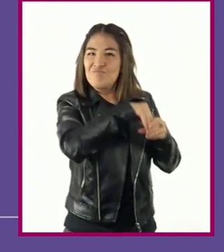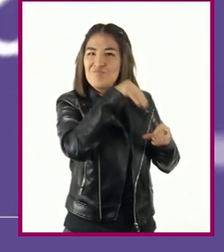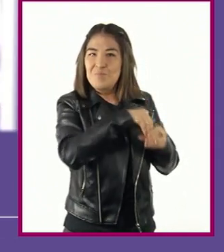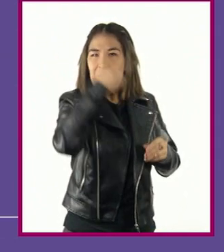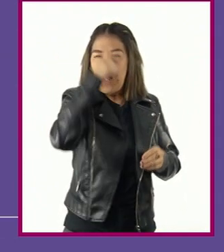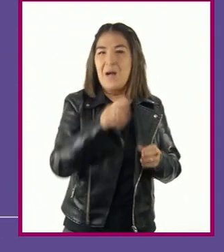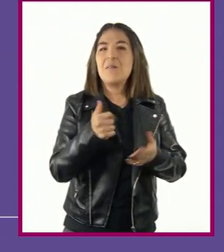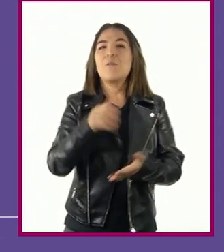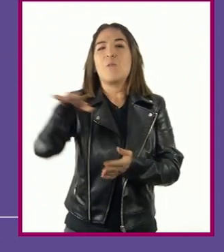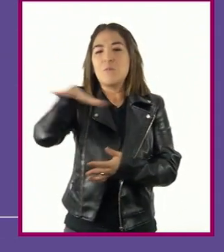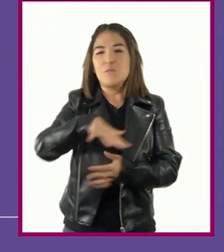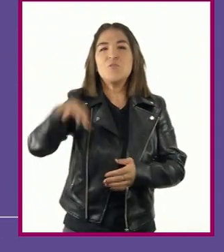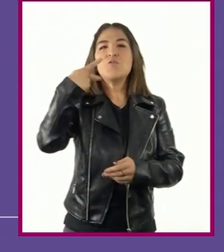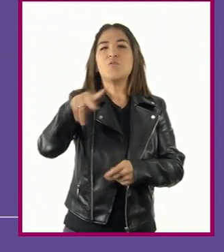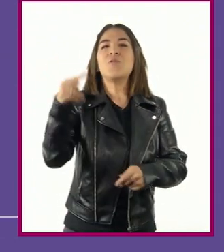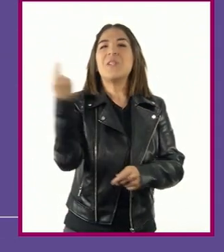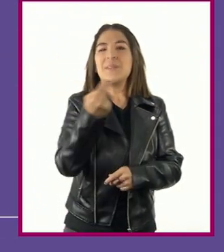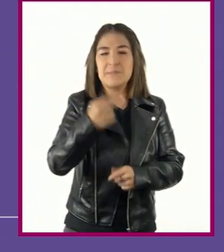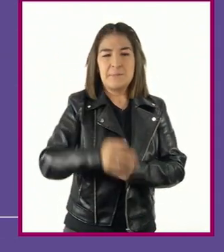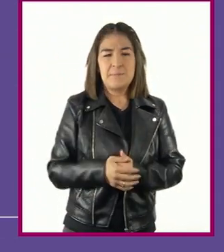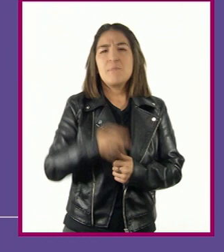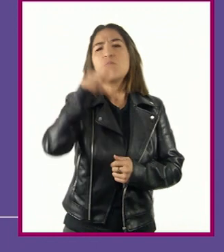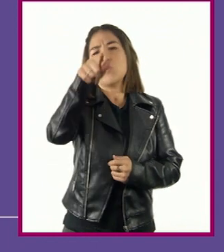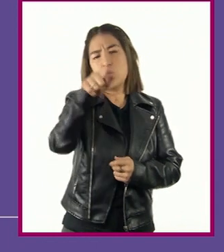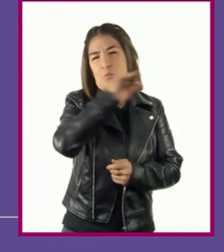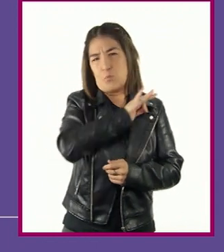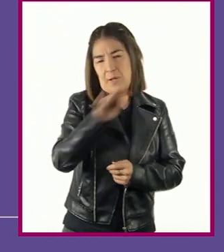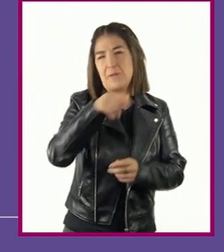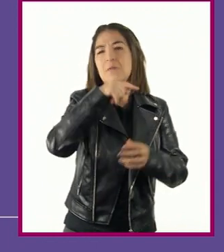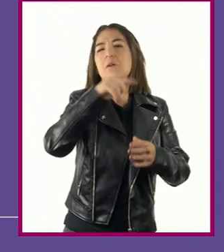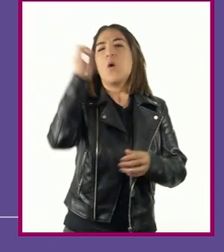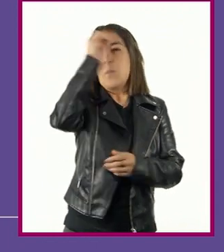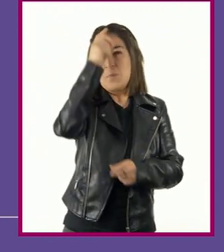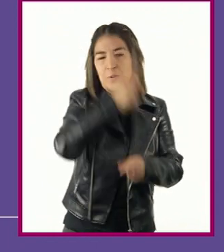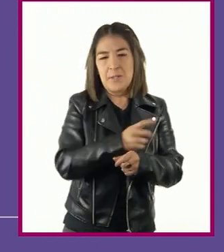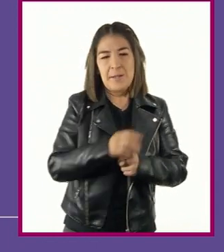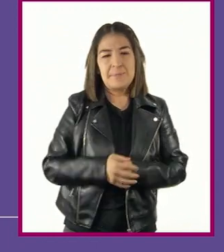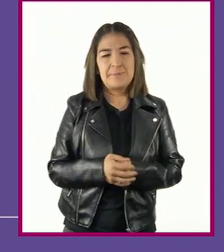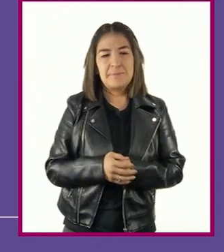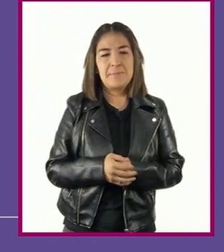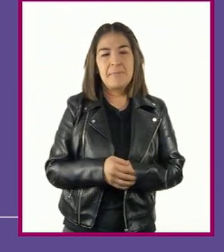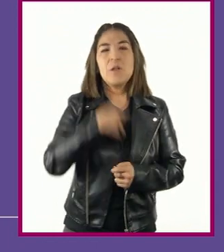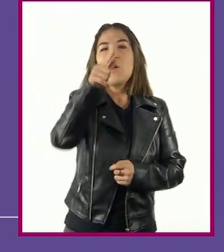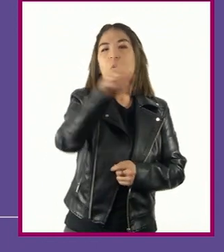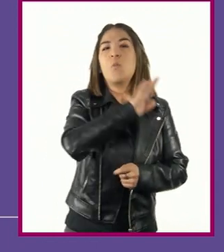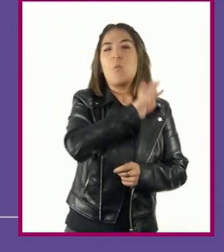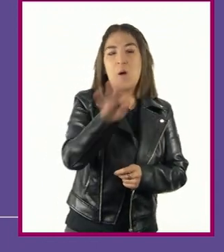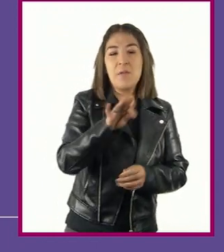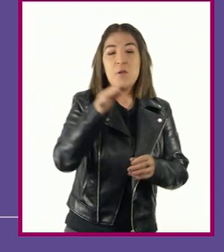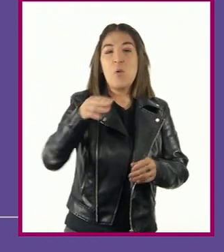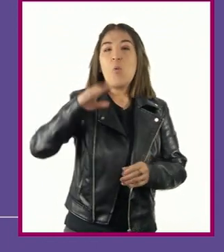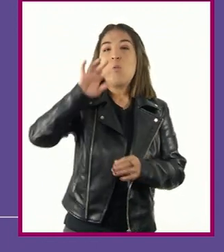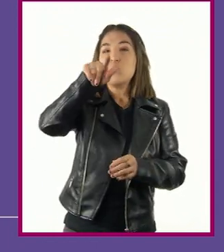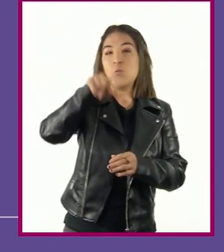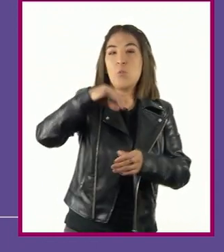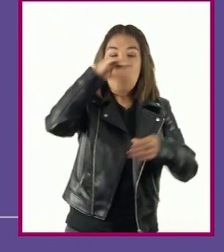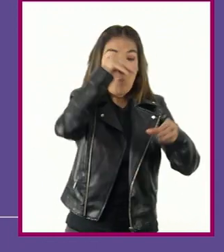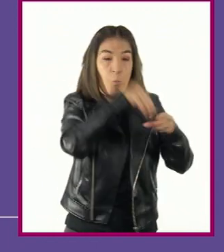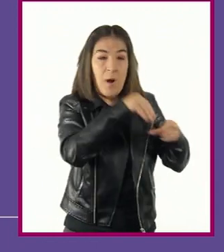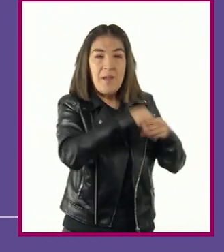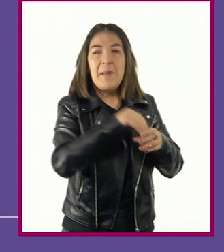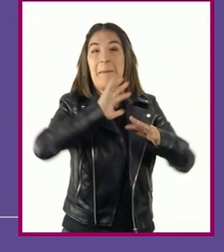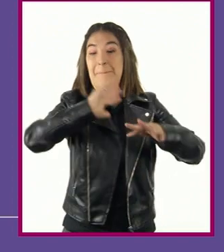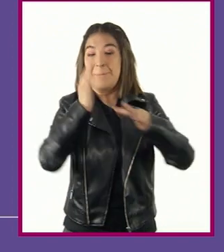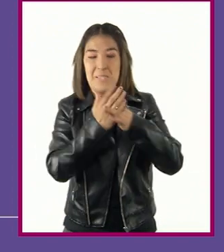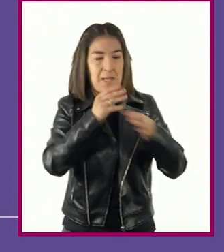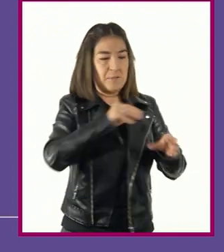opciones. Pueden guardar una parte para los gastos de la casa y el resto repartirlo equitativamente